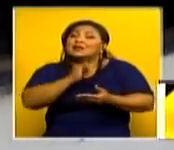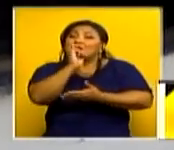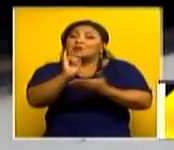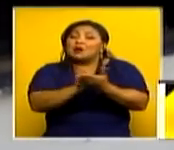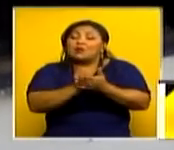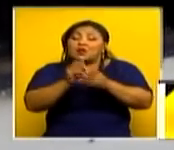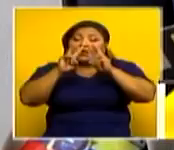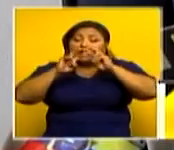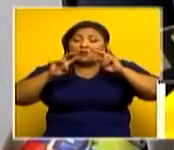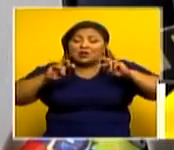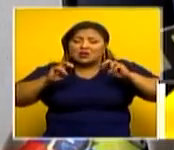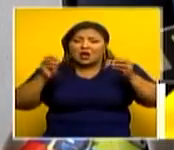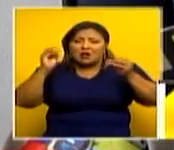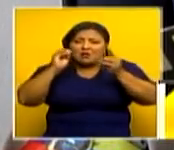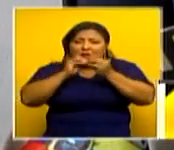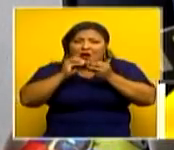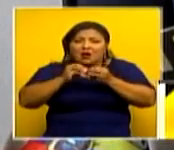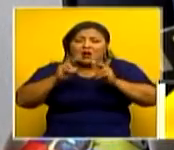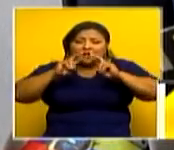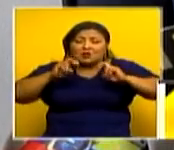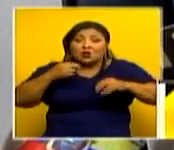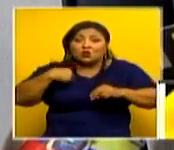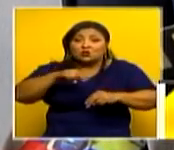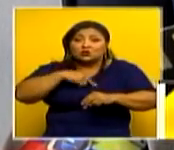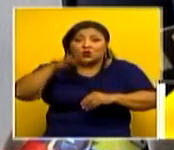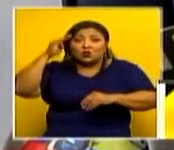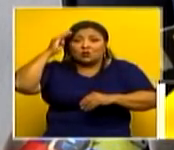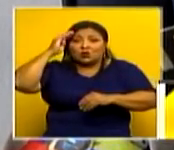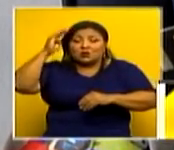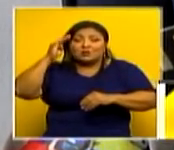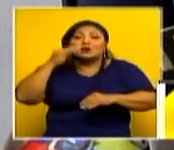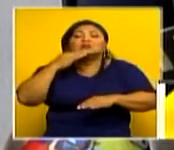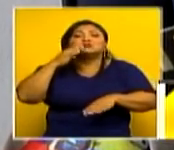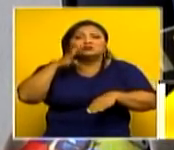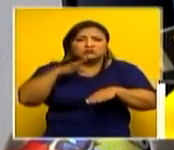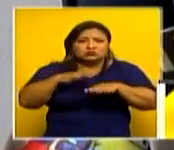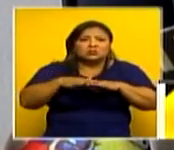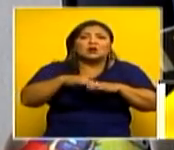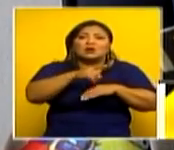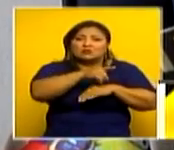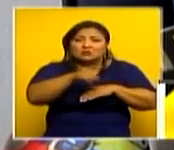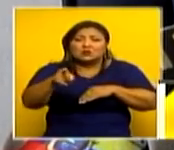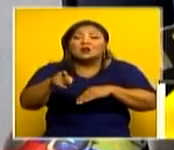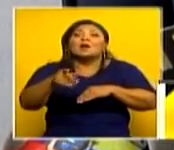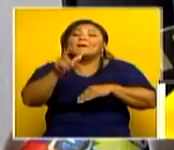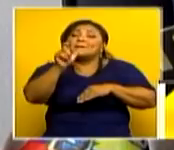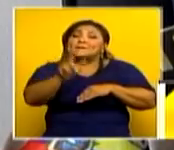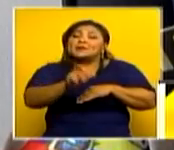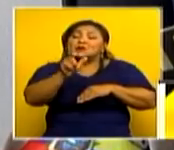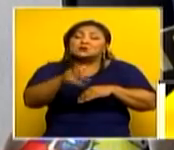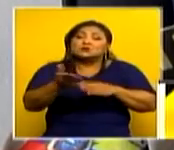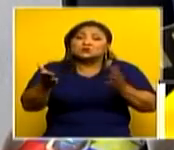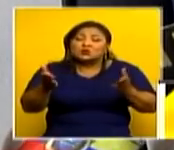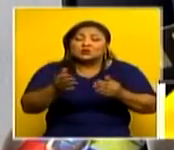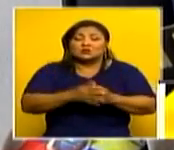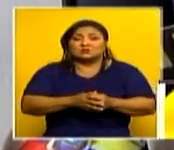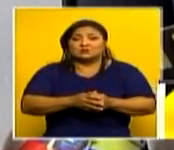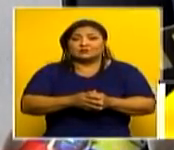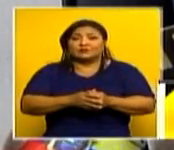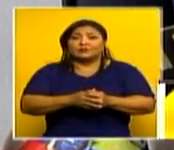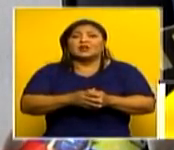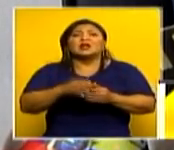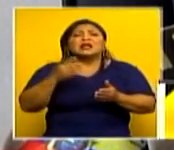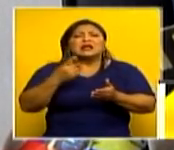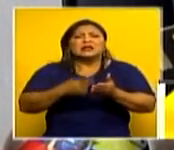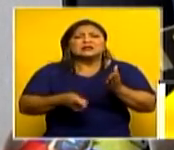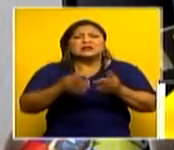investiga a fondo el caso. Nosotros como Policía Nacional vamos a poner una acusación penal para estos individuos que